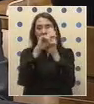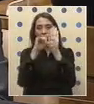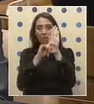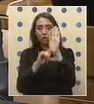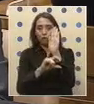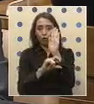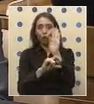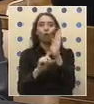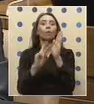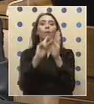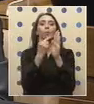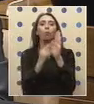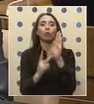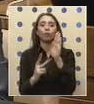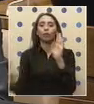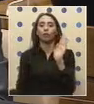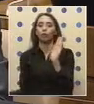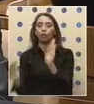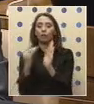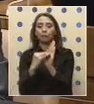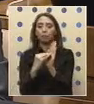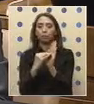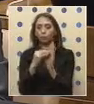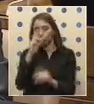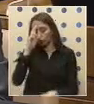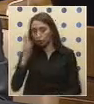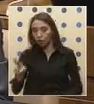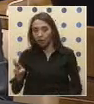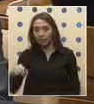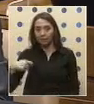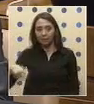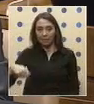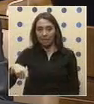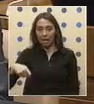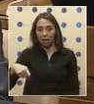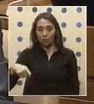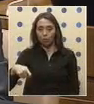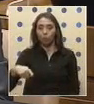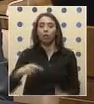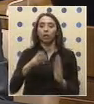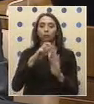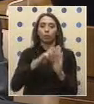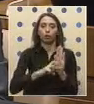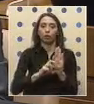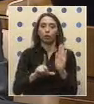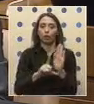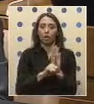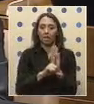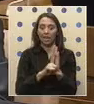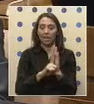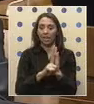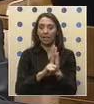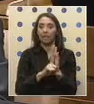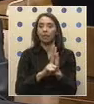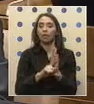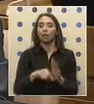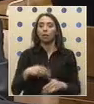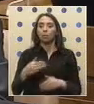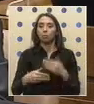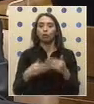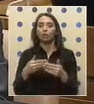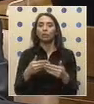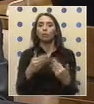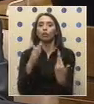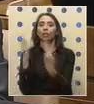aquellas modificaciones introducidas por el Honorable Senado al proyecto de ley sobre procedimientos para